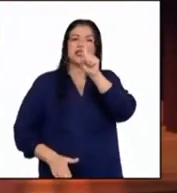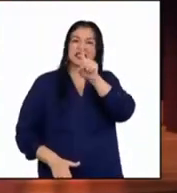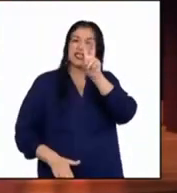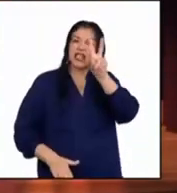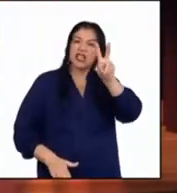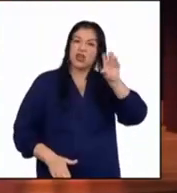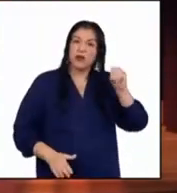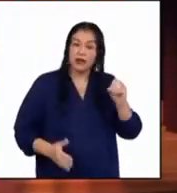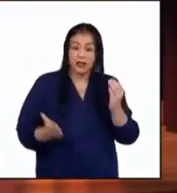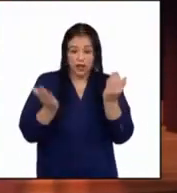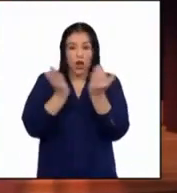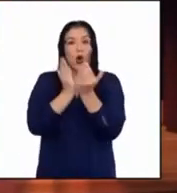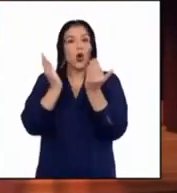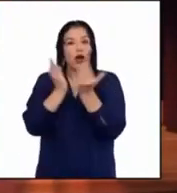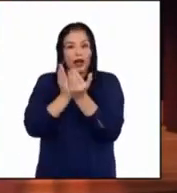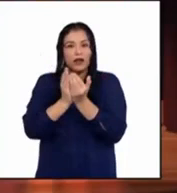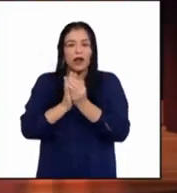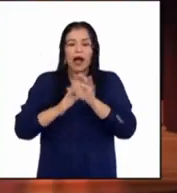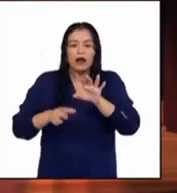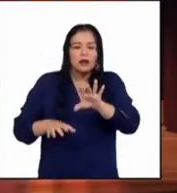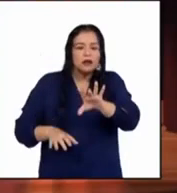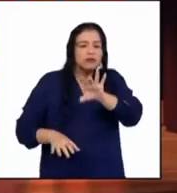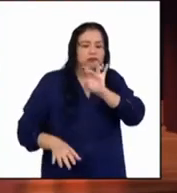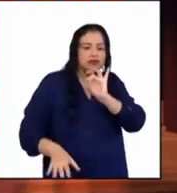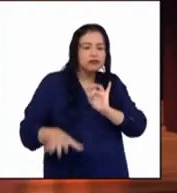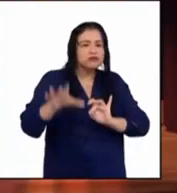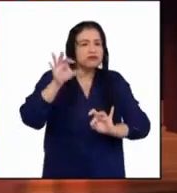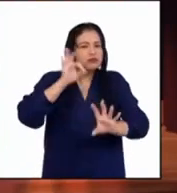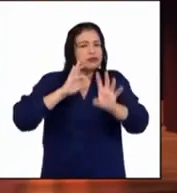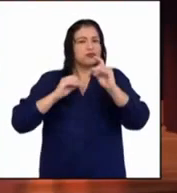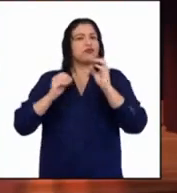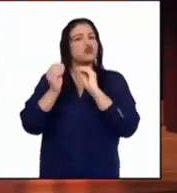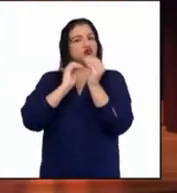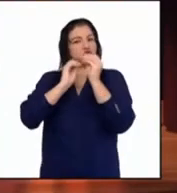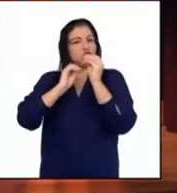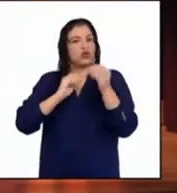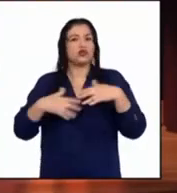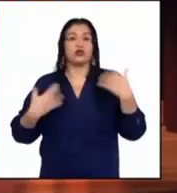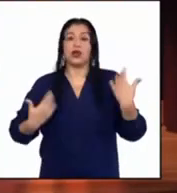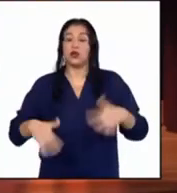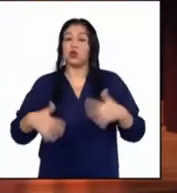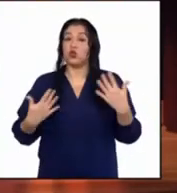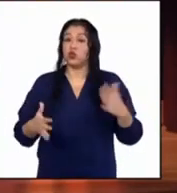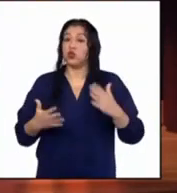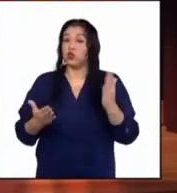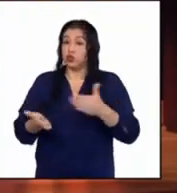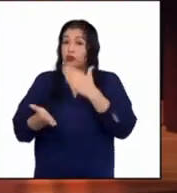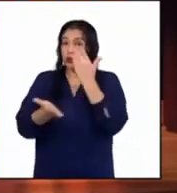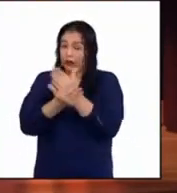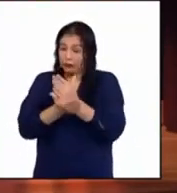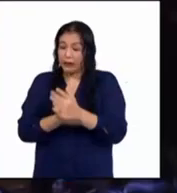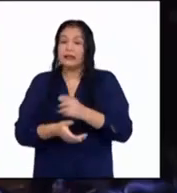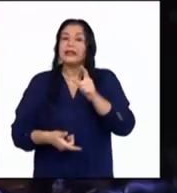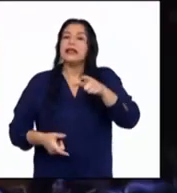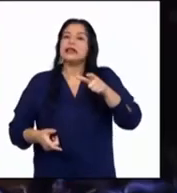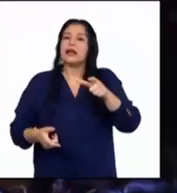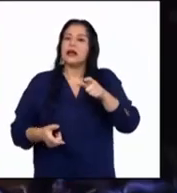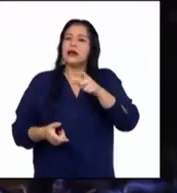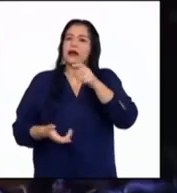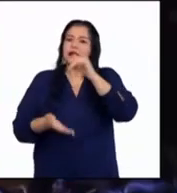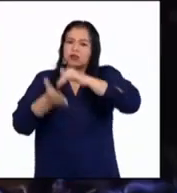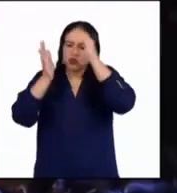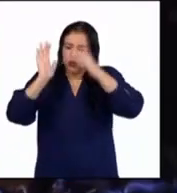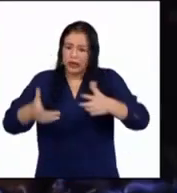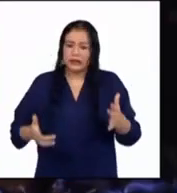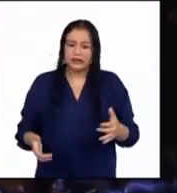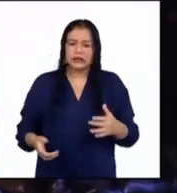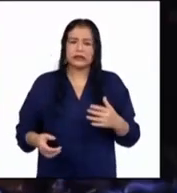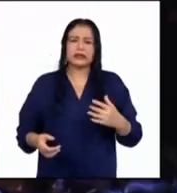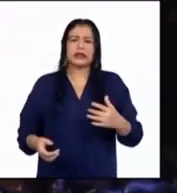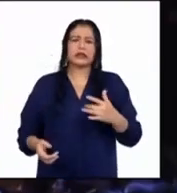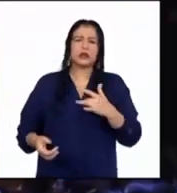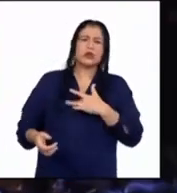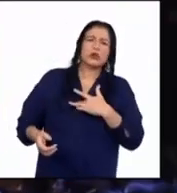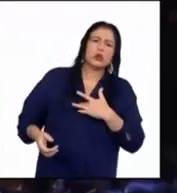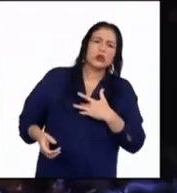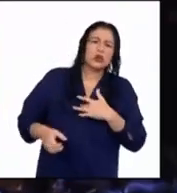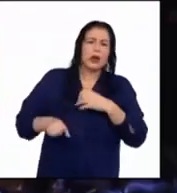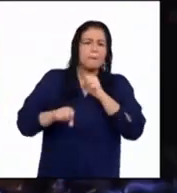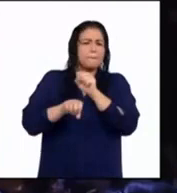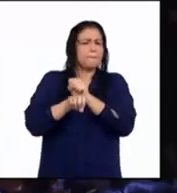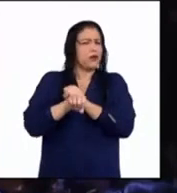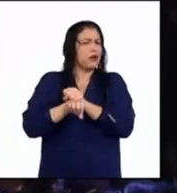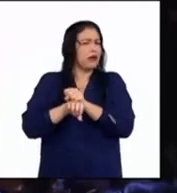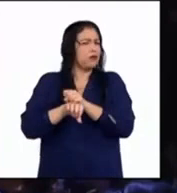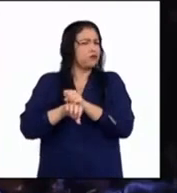Han identificado y resuelto más de 1000 casos de chicos que sufrían de bullying. Ellos, en los planes que